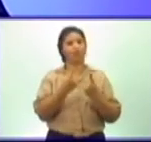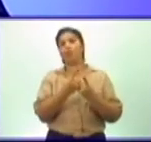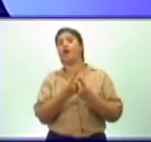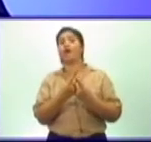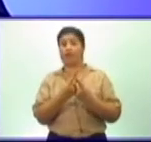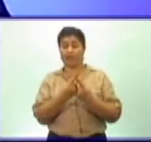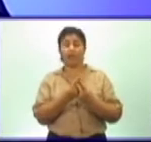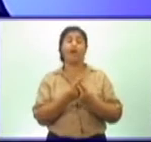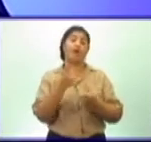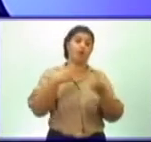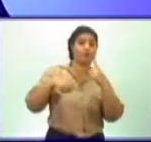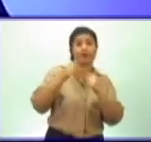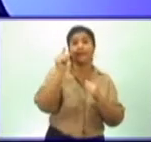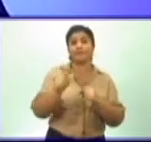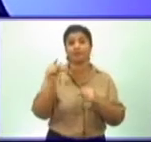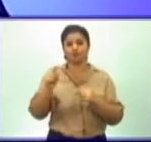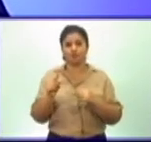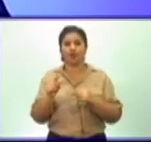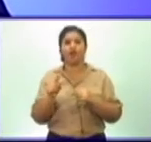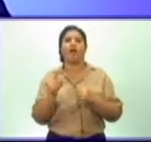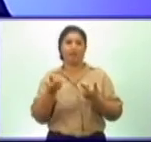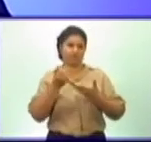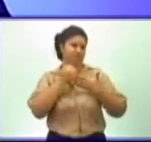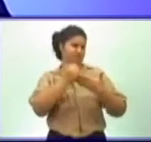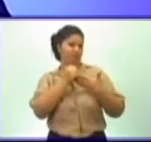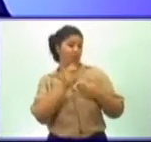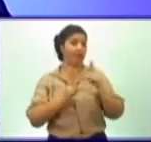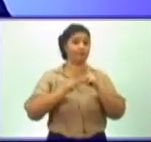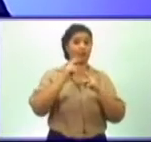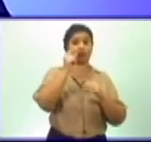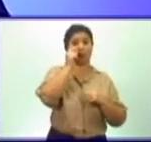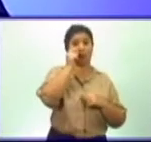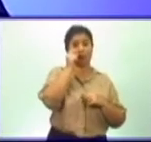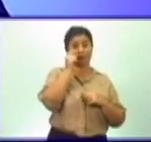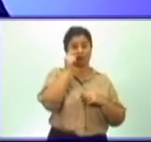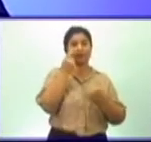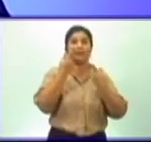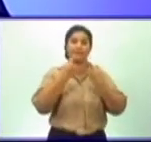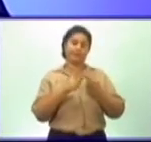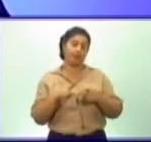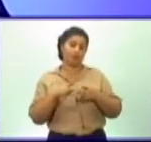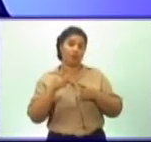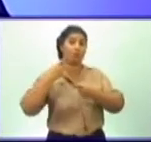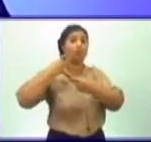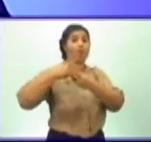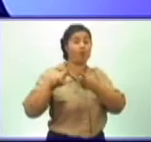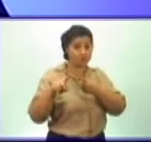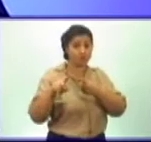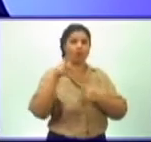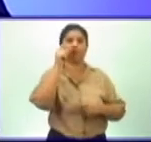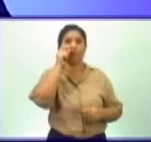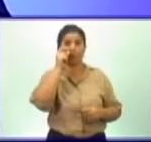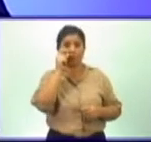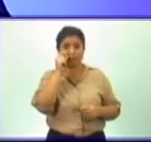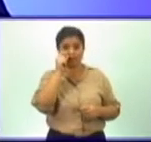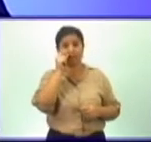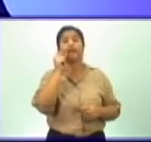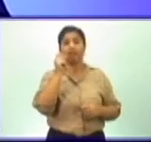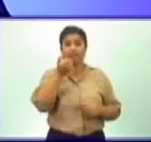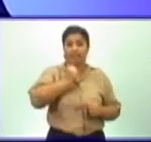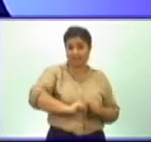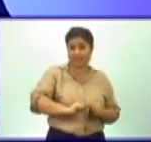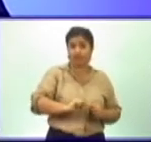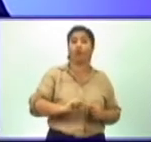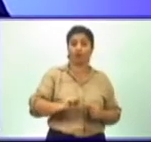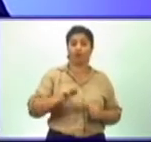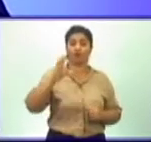Madame Pernet, la madre de Orgón, el dueño de la casa, pero Damis se revela, Damis, el hijo de Orgón, y Dorina,